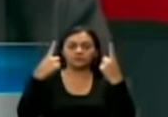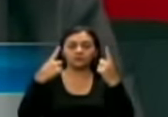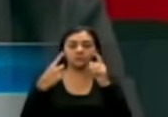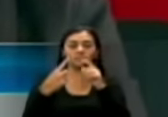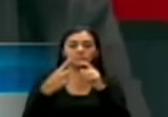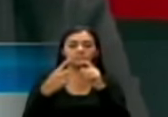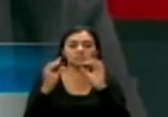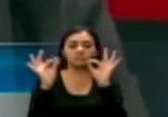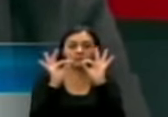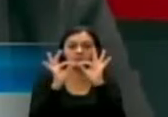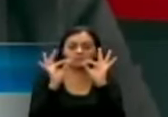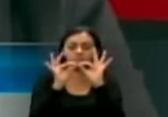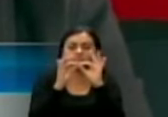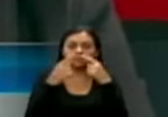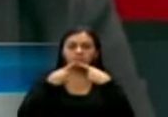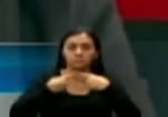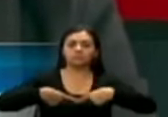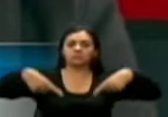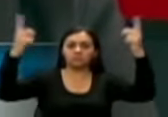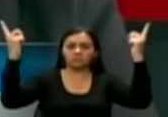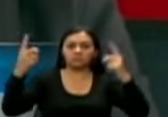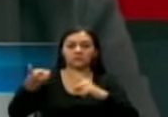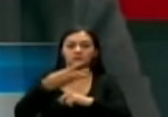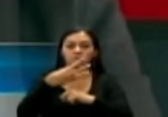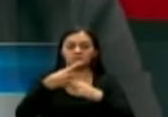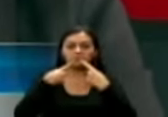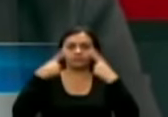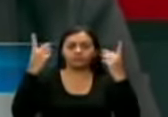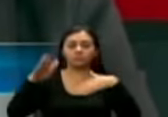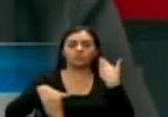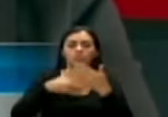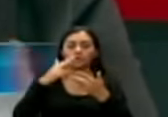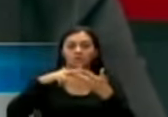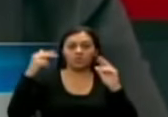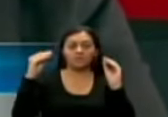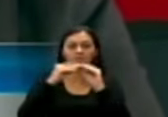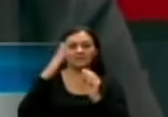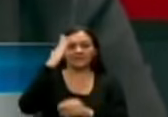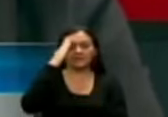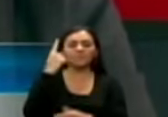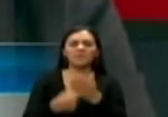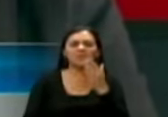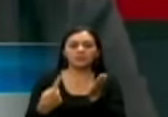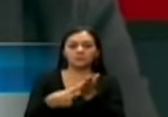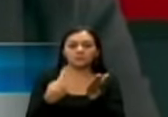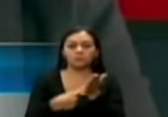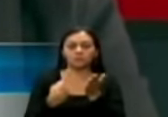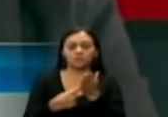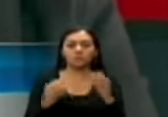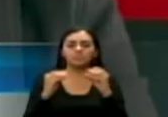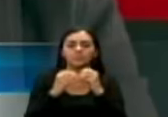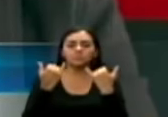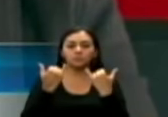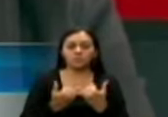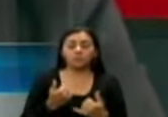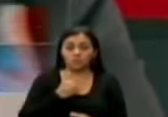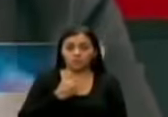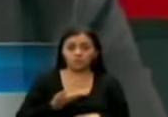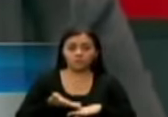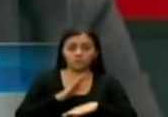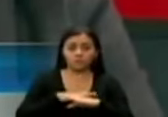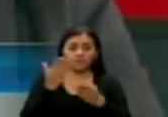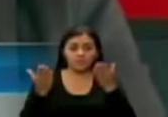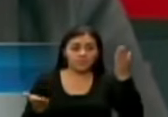vivo. Nos parece importante que esto se vea en toda la región y que se sepa lo que se está discutiendo, como decía Emir, respecto de